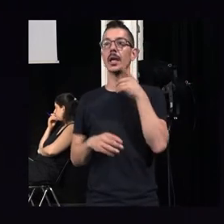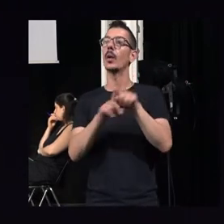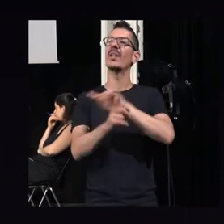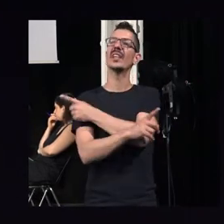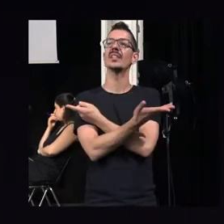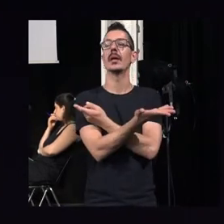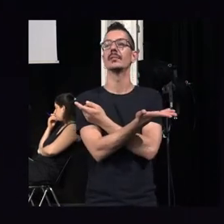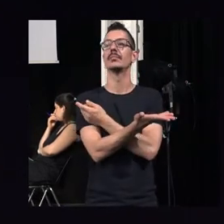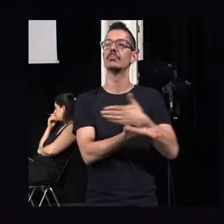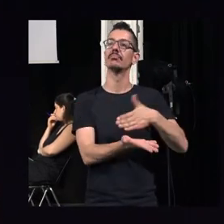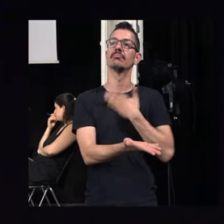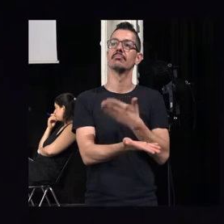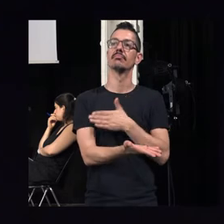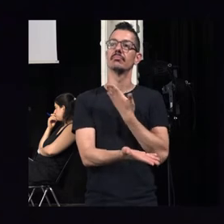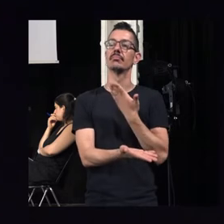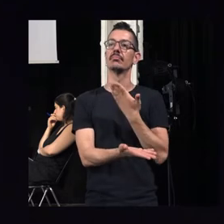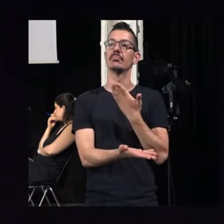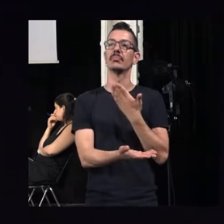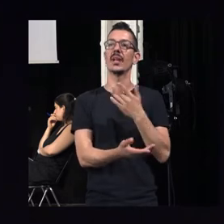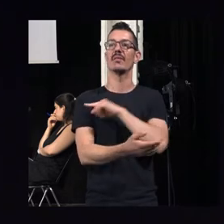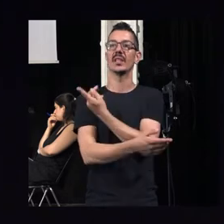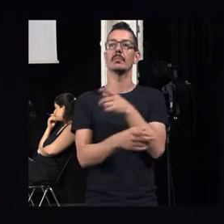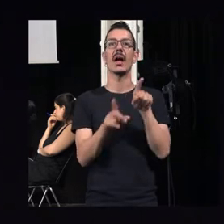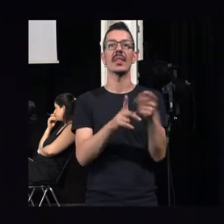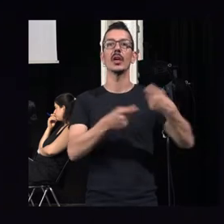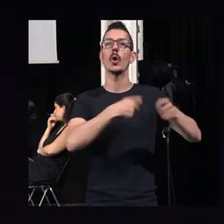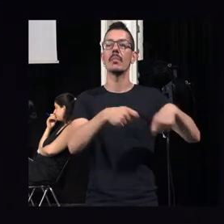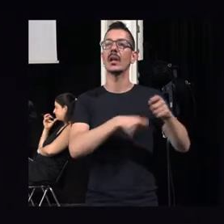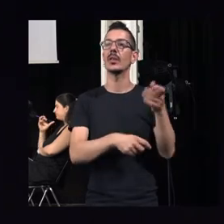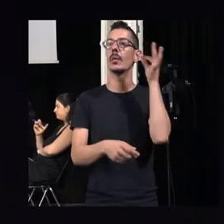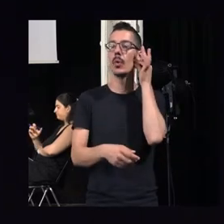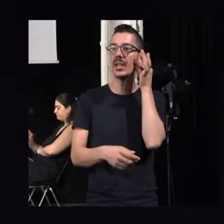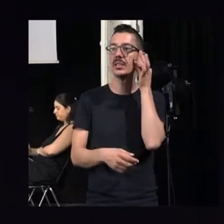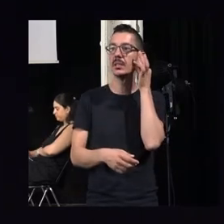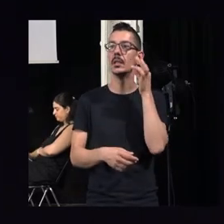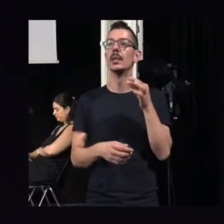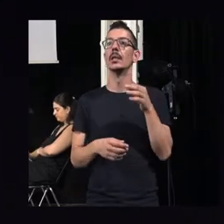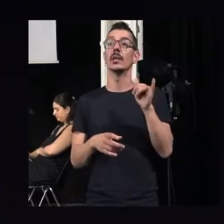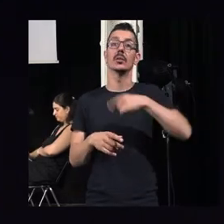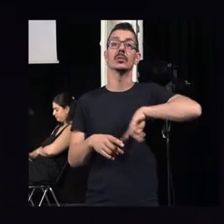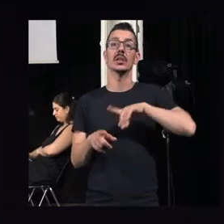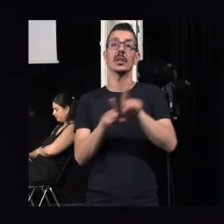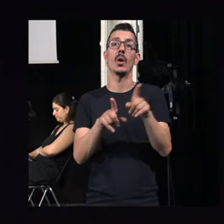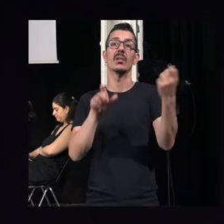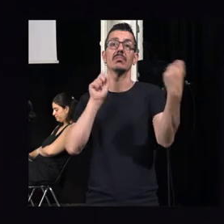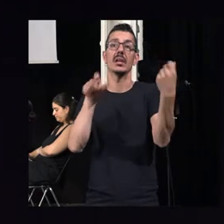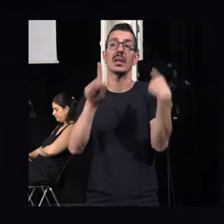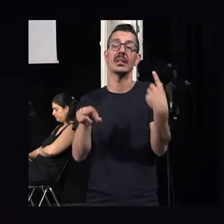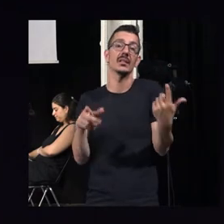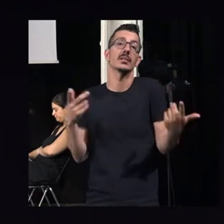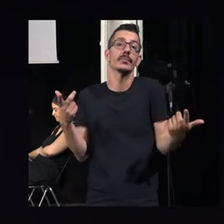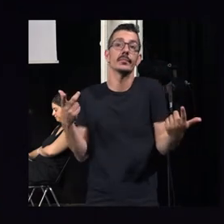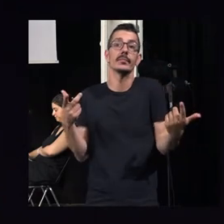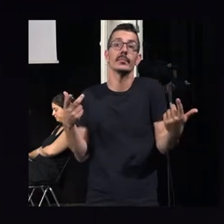víctimas, sobre todo víctimas de trata. Esto a nosotras las migrantes, pues ya es una percepción que